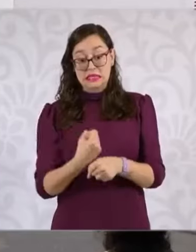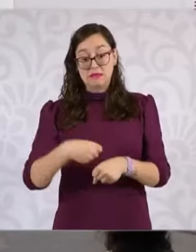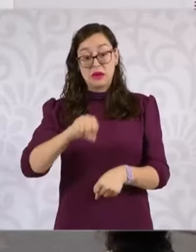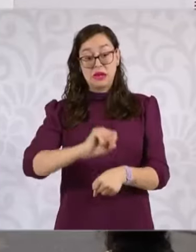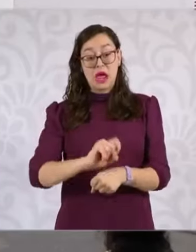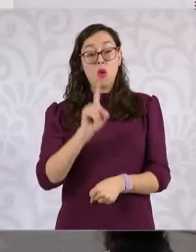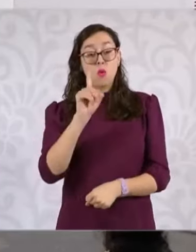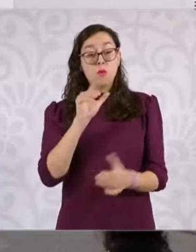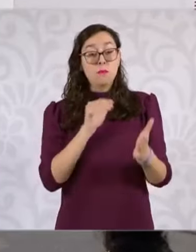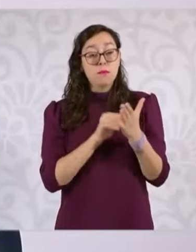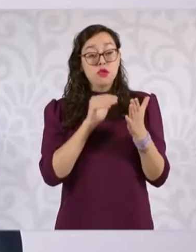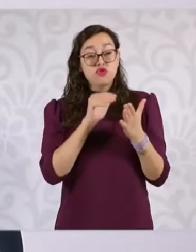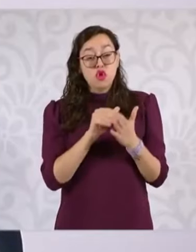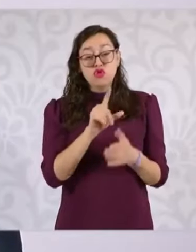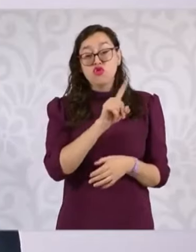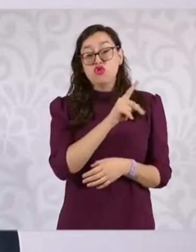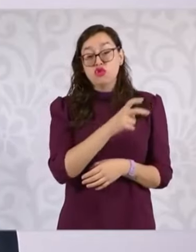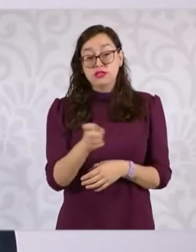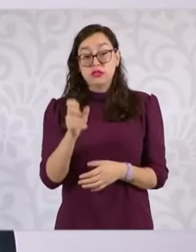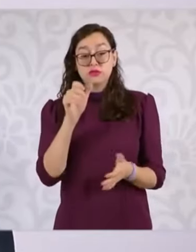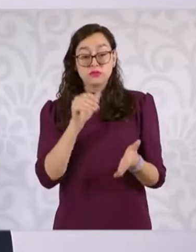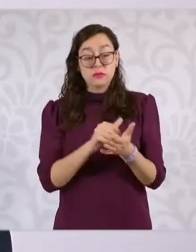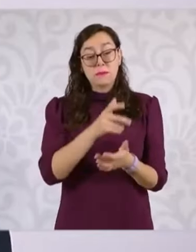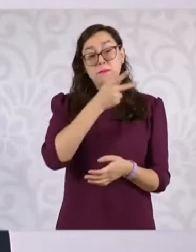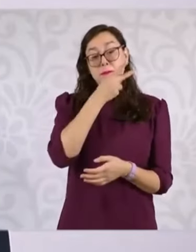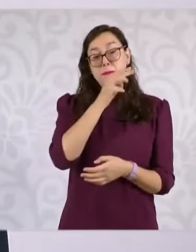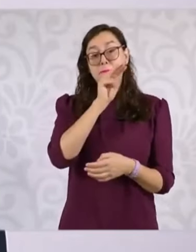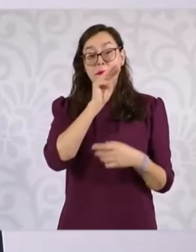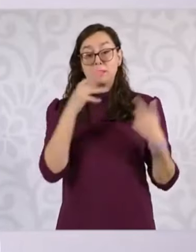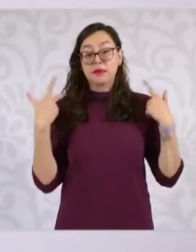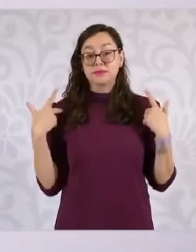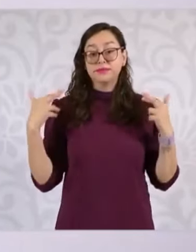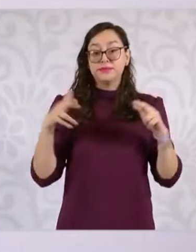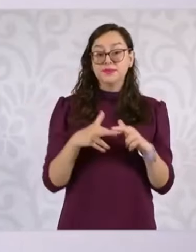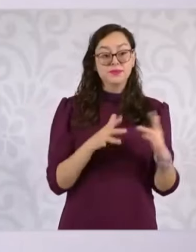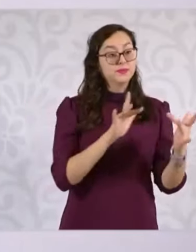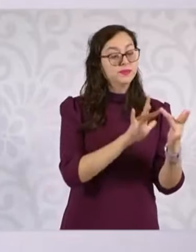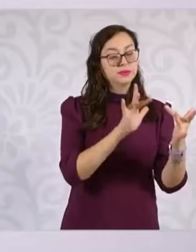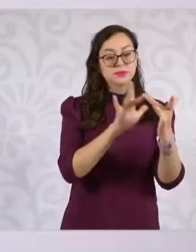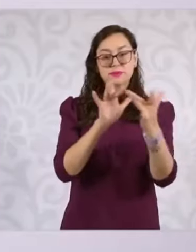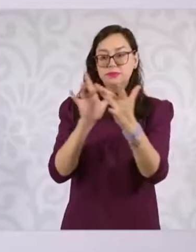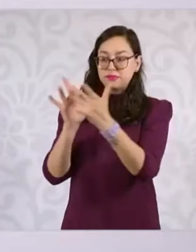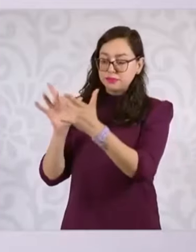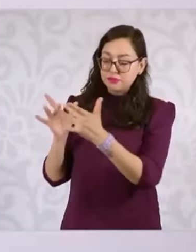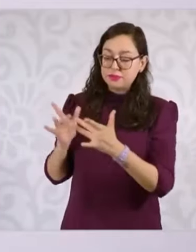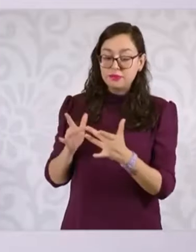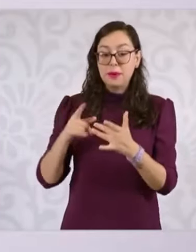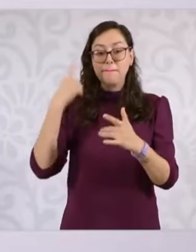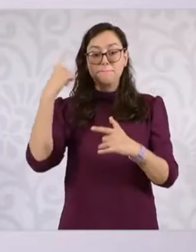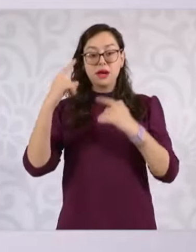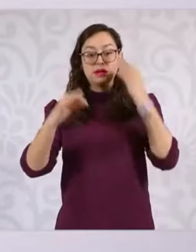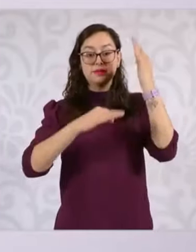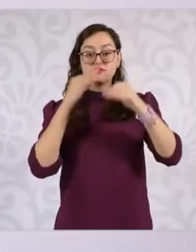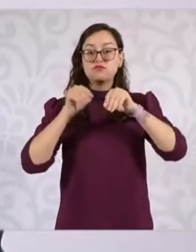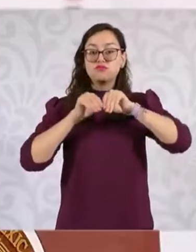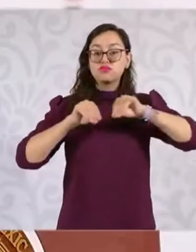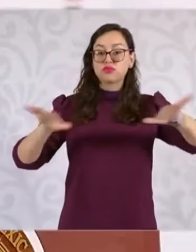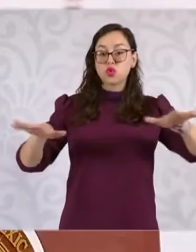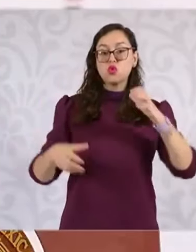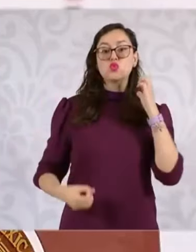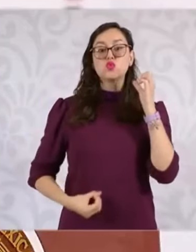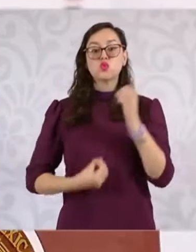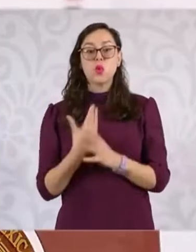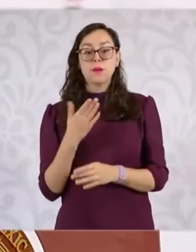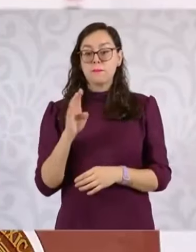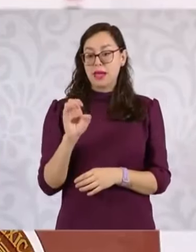padres de familias y docentes que nos han ayudado a difundir esta beca. A